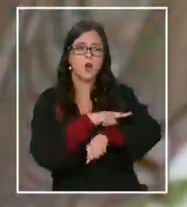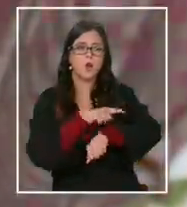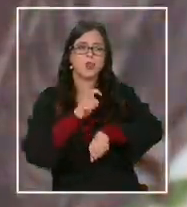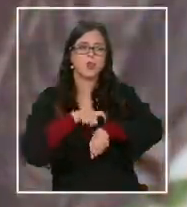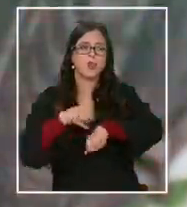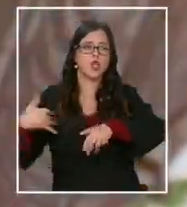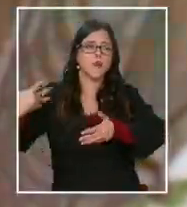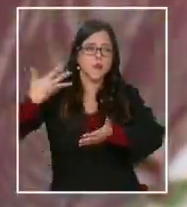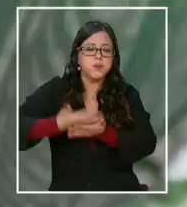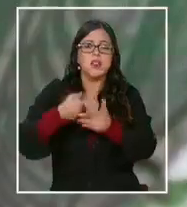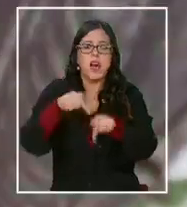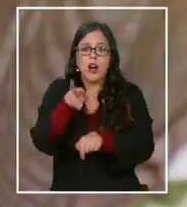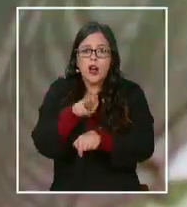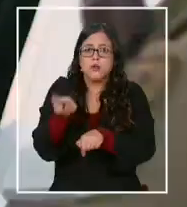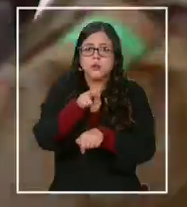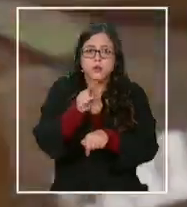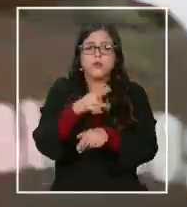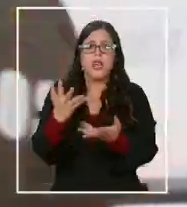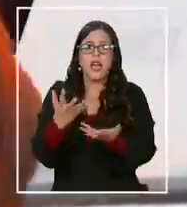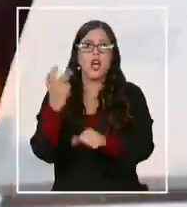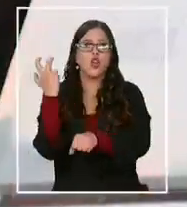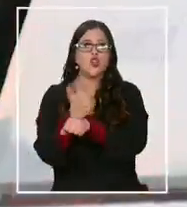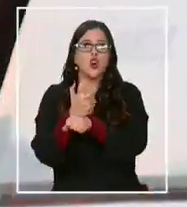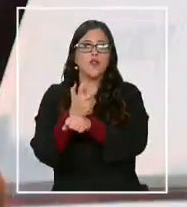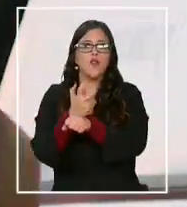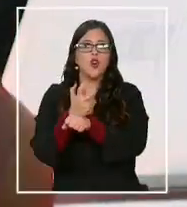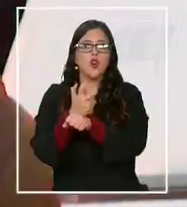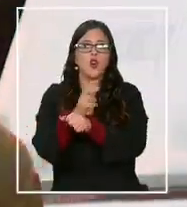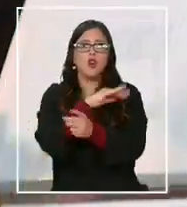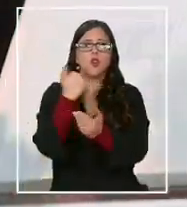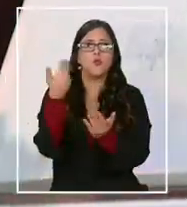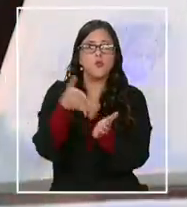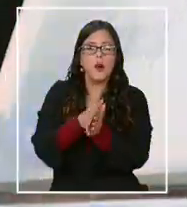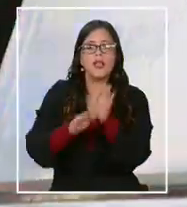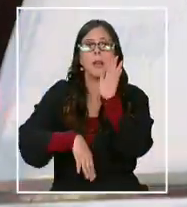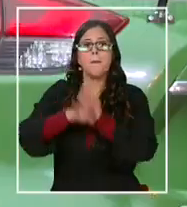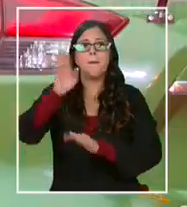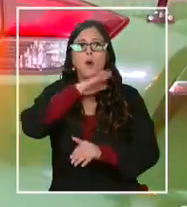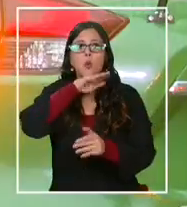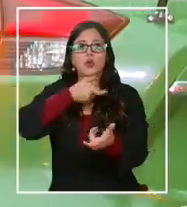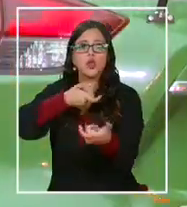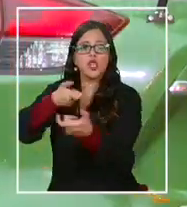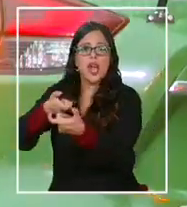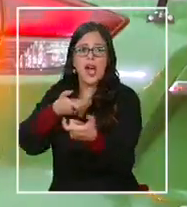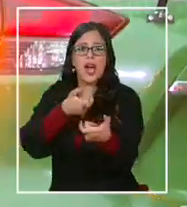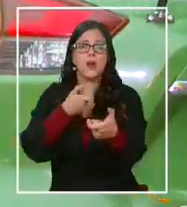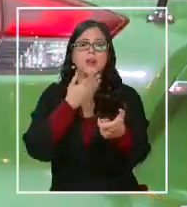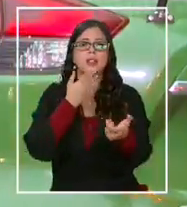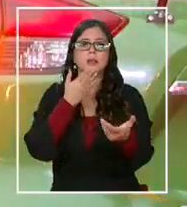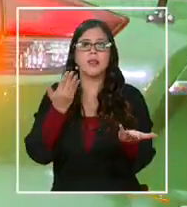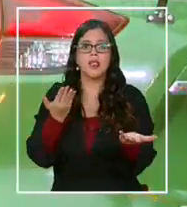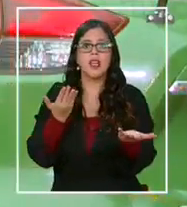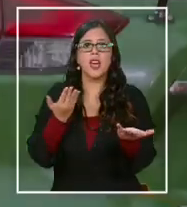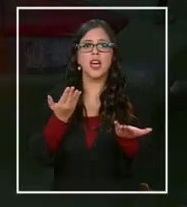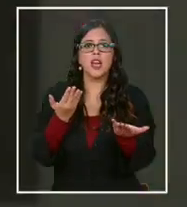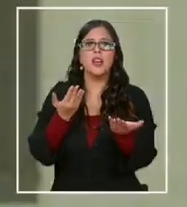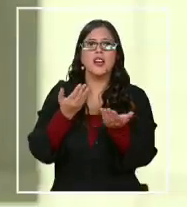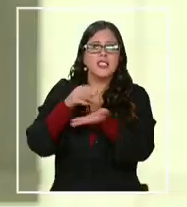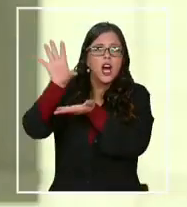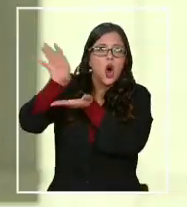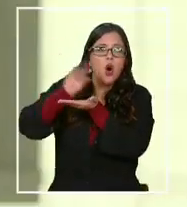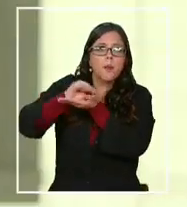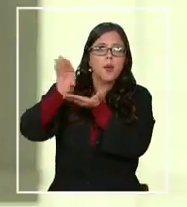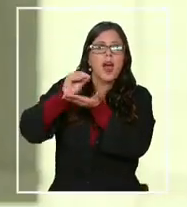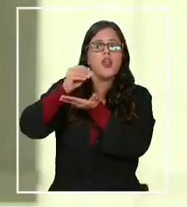se han vuelto más frecuentes los robos con homicidio, hay una mayor utilización de armas y también se han exportado prácticas del extranjero. Se